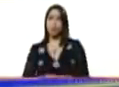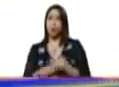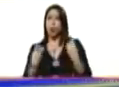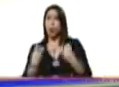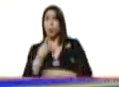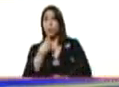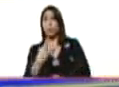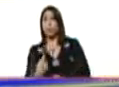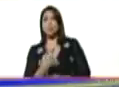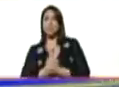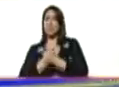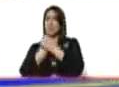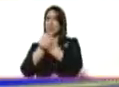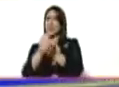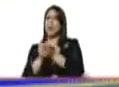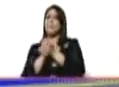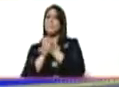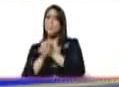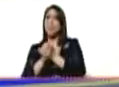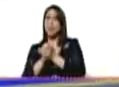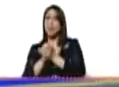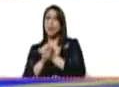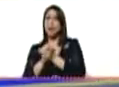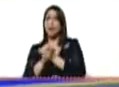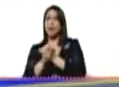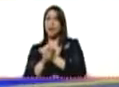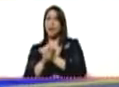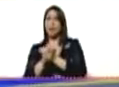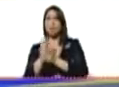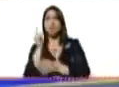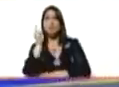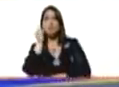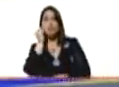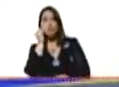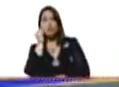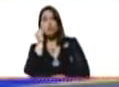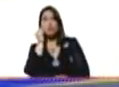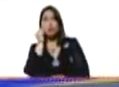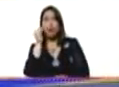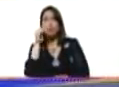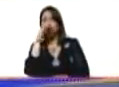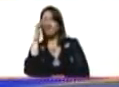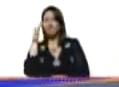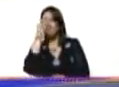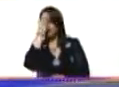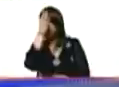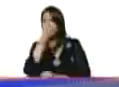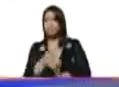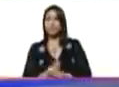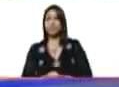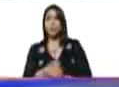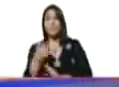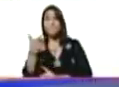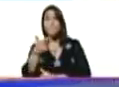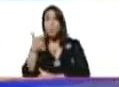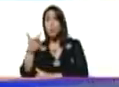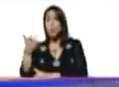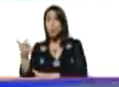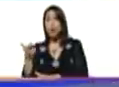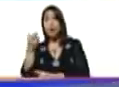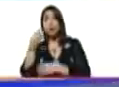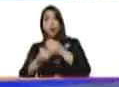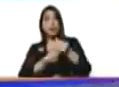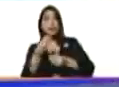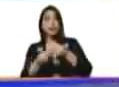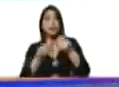tu querida amiga María Corina Diosdado. Ellos creían que buscando hacer creíble una amenaza,